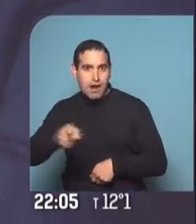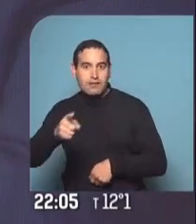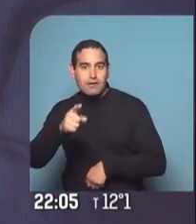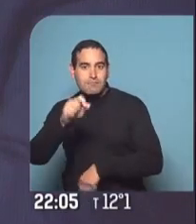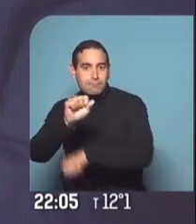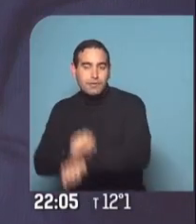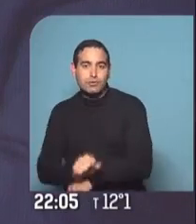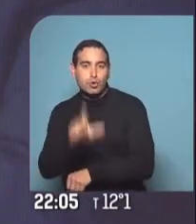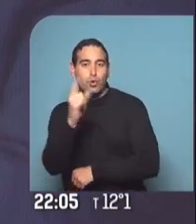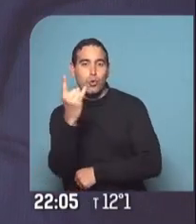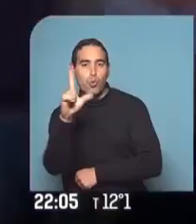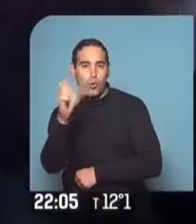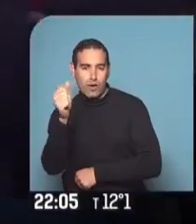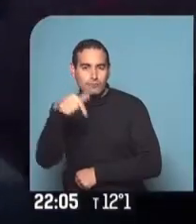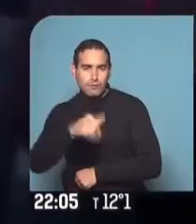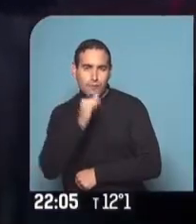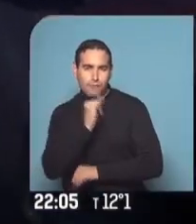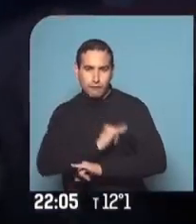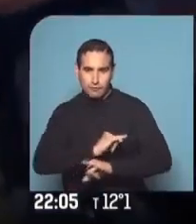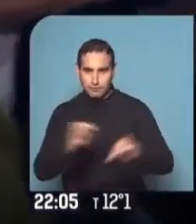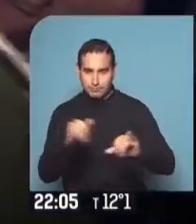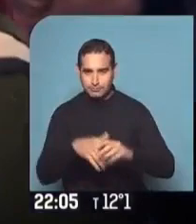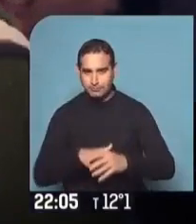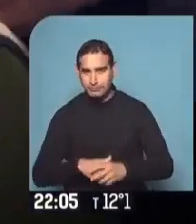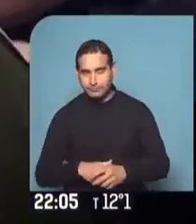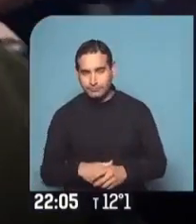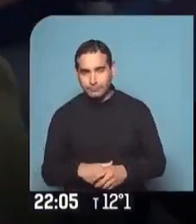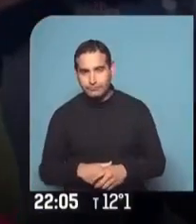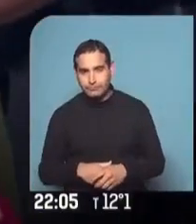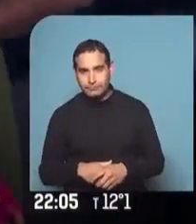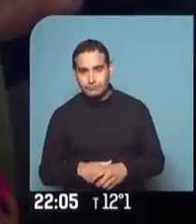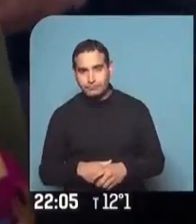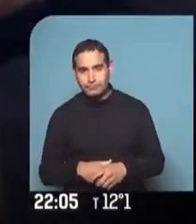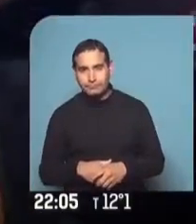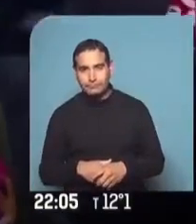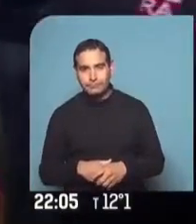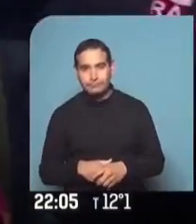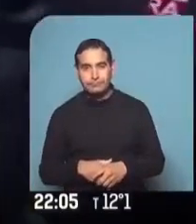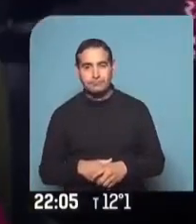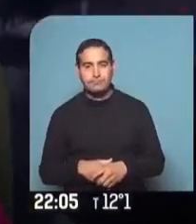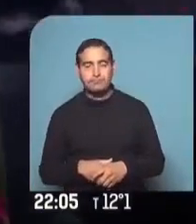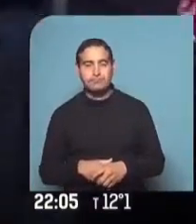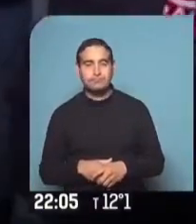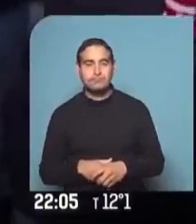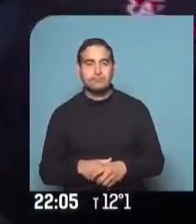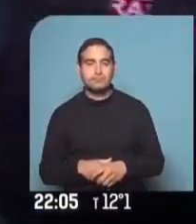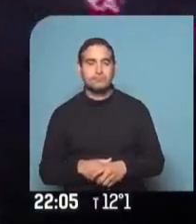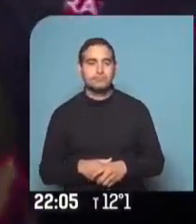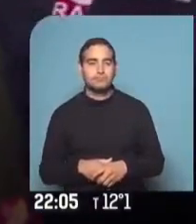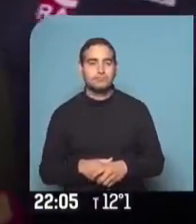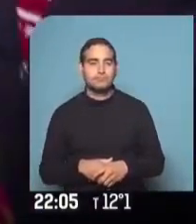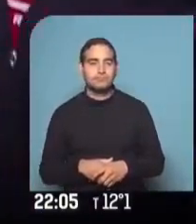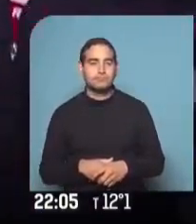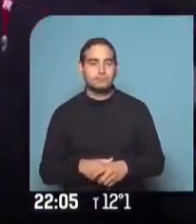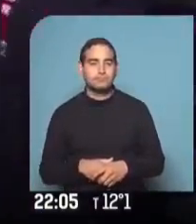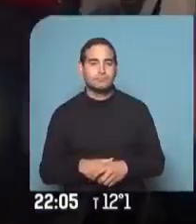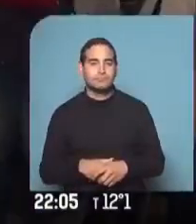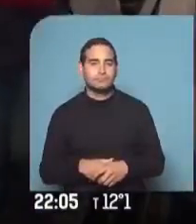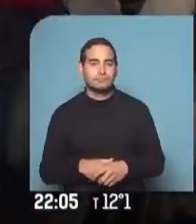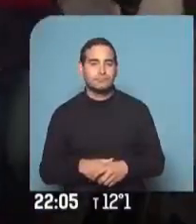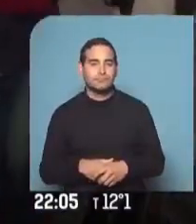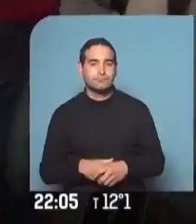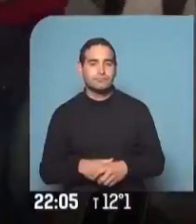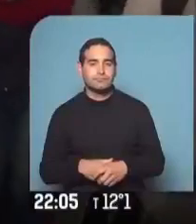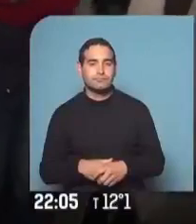eso habla este informe. 1, 2, 3, 4, 5 mil, ou para a reforma ou para o